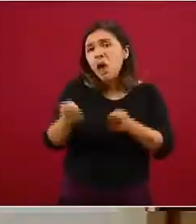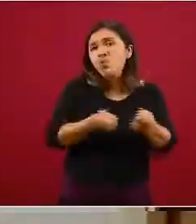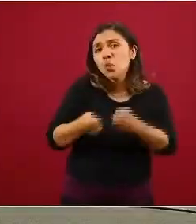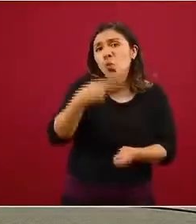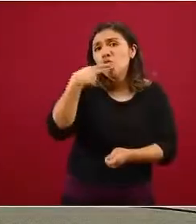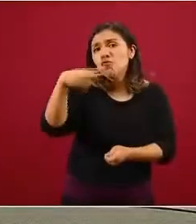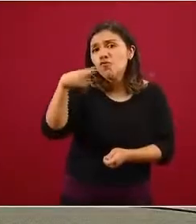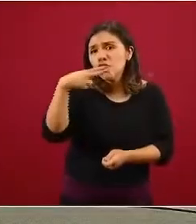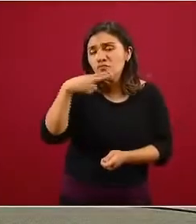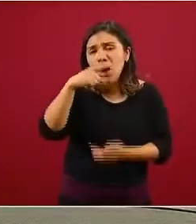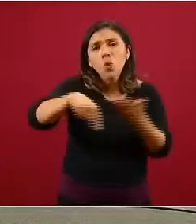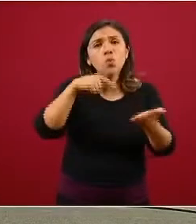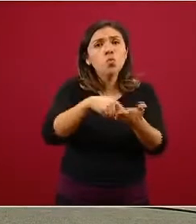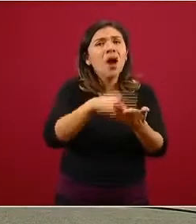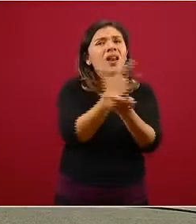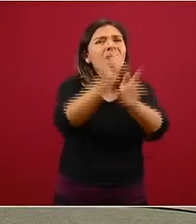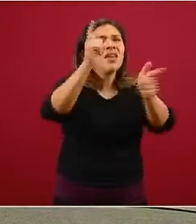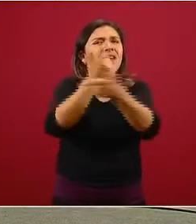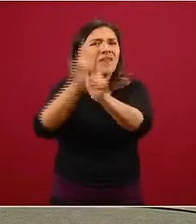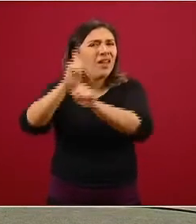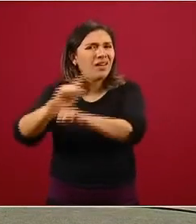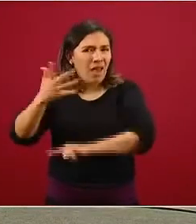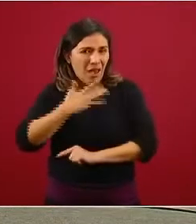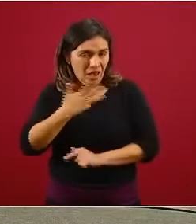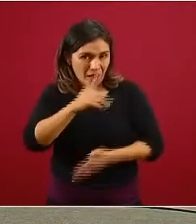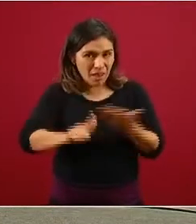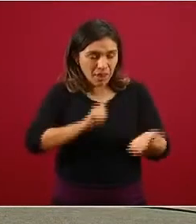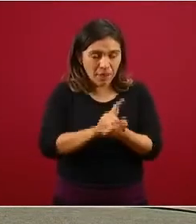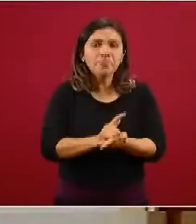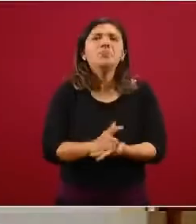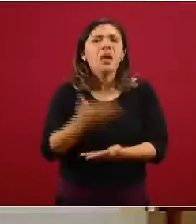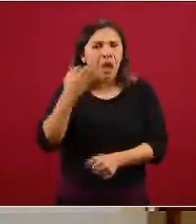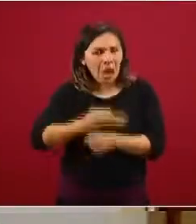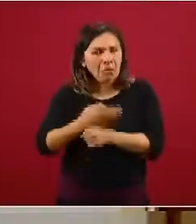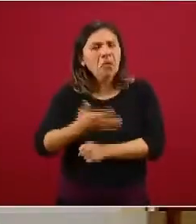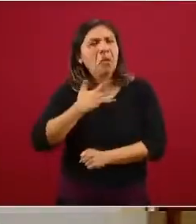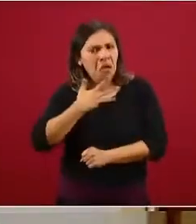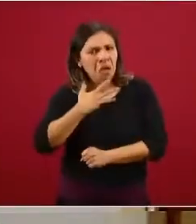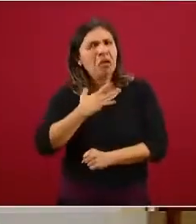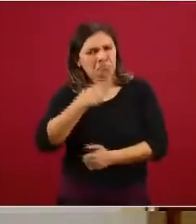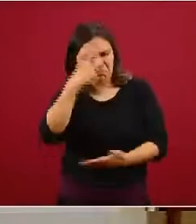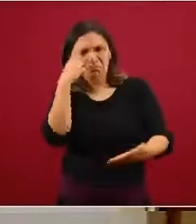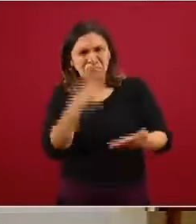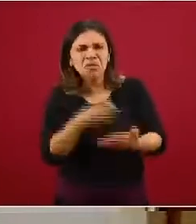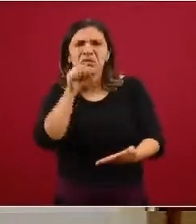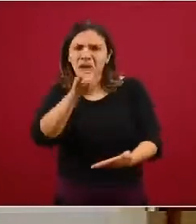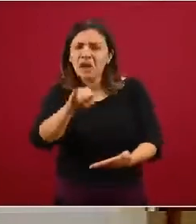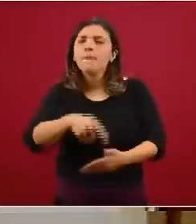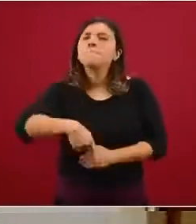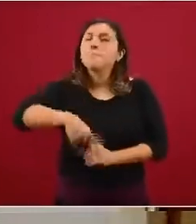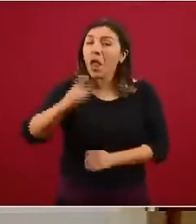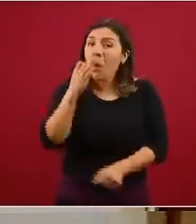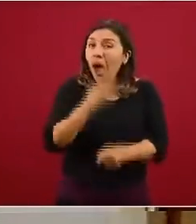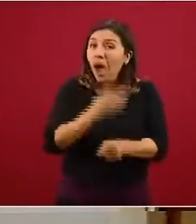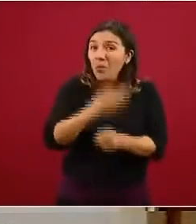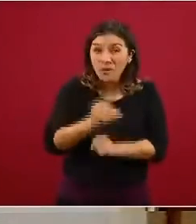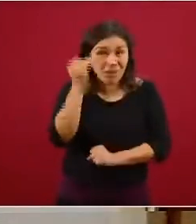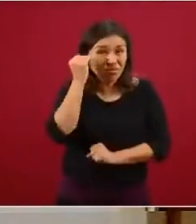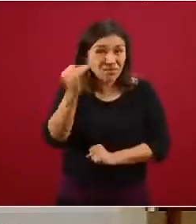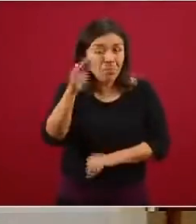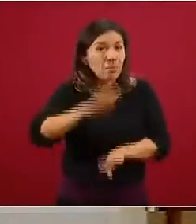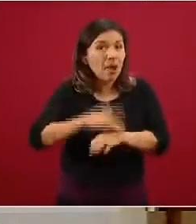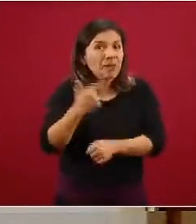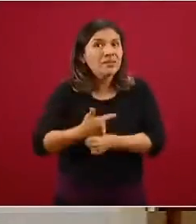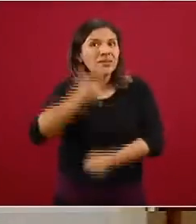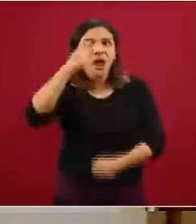del tabaco en los lugares públicos. Usualmente se siguen, la gente ha respetado esto. Sin embargo, en este momento, dada